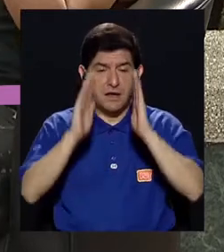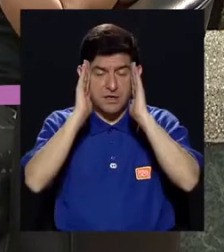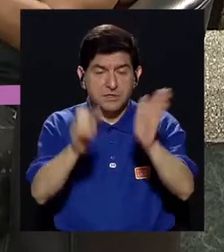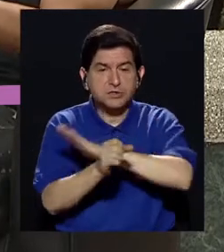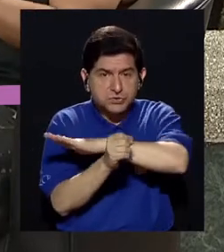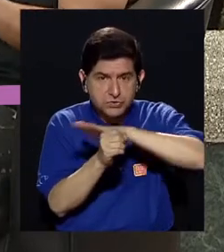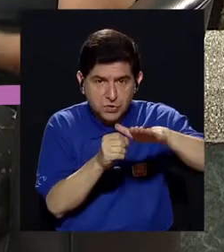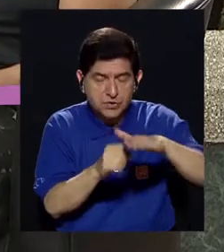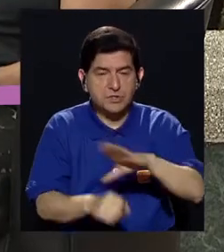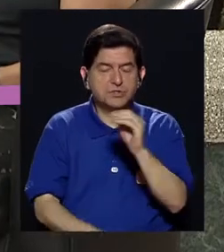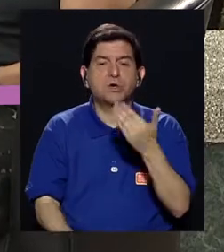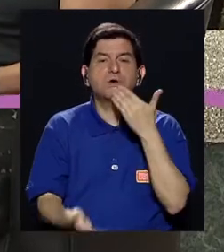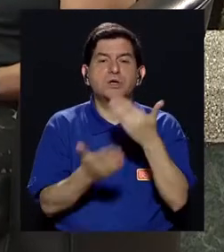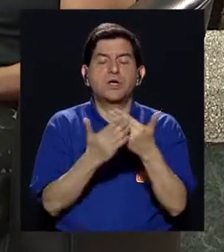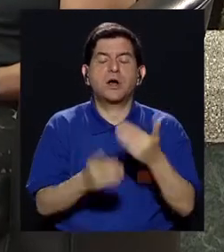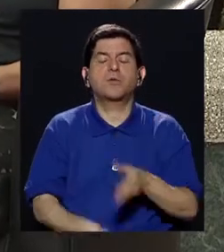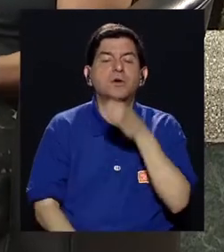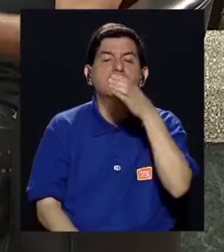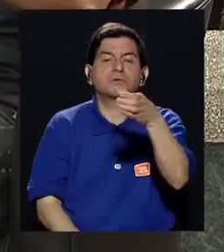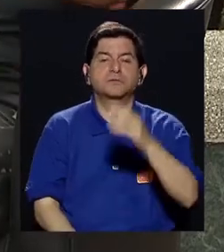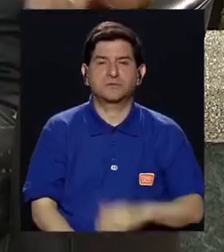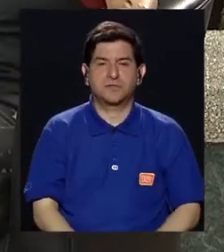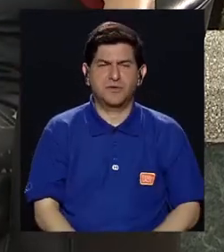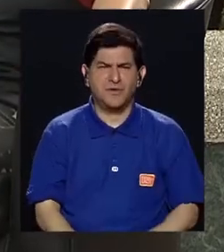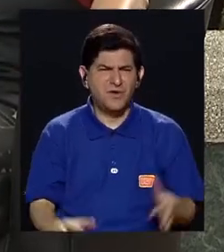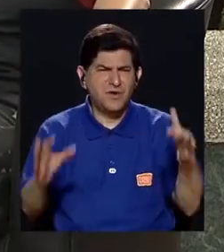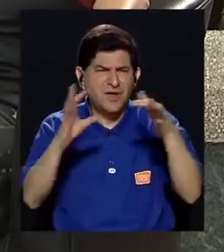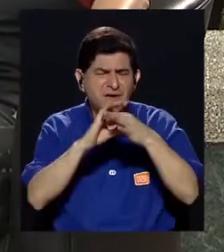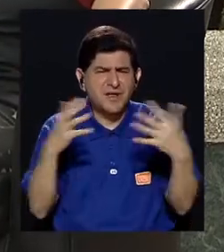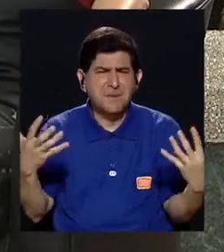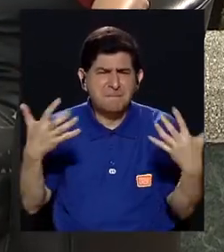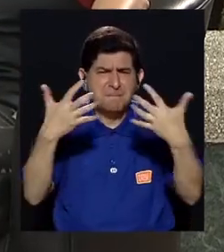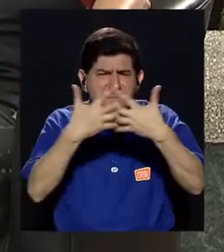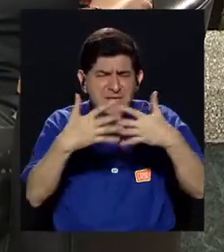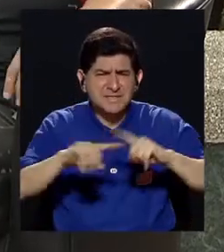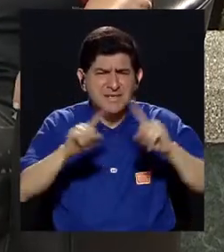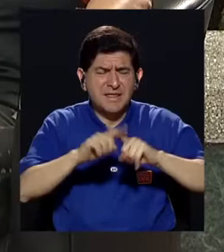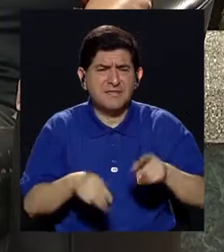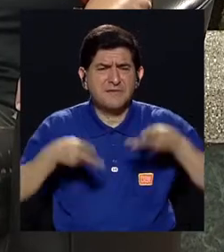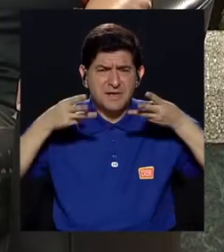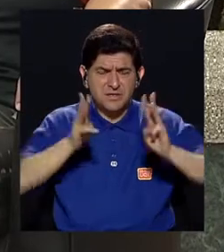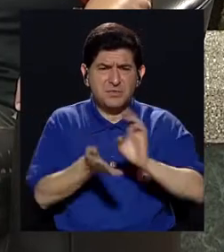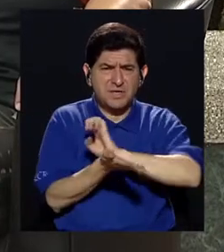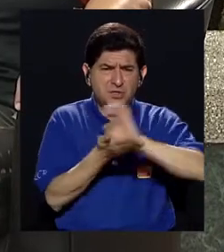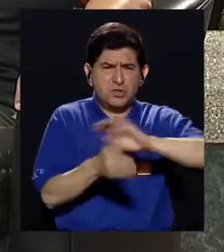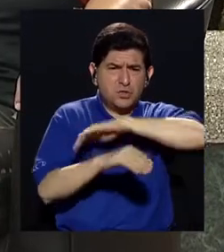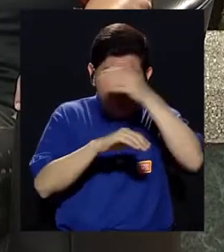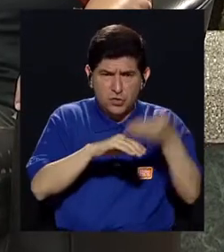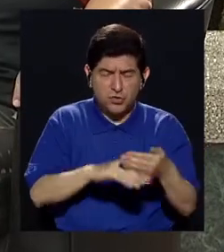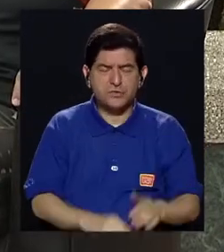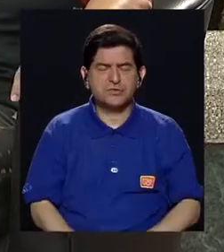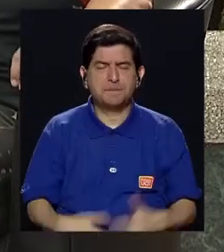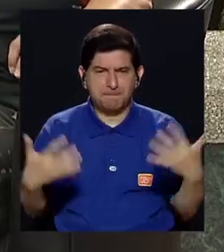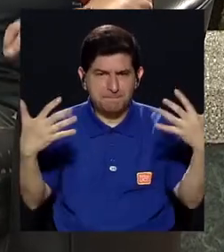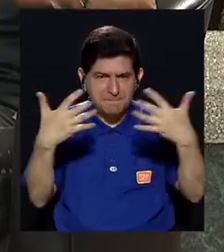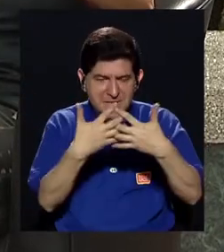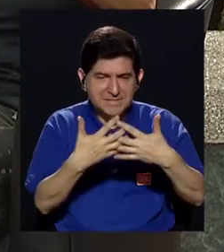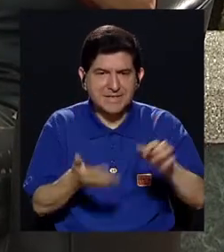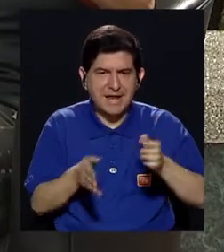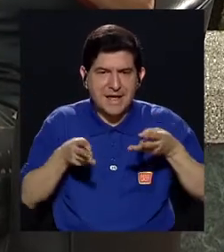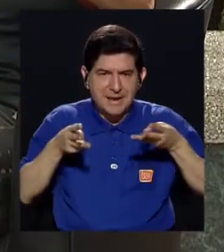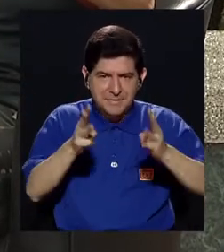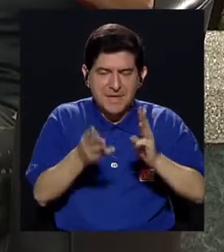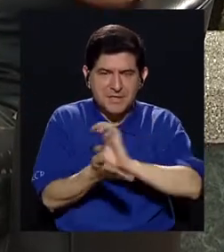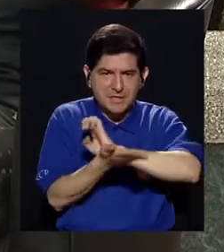integral y a una buena consejería. Uh-huh. Doctora, y con respecto a la combinación de anticonceptivos. La combinación de anticonceptivos, bueno,